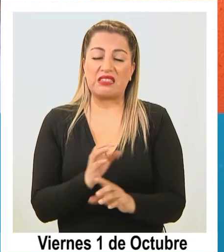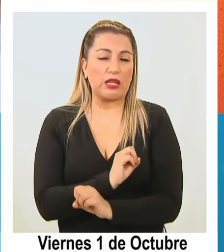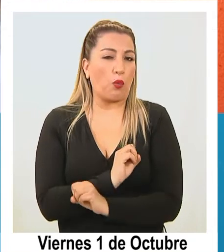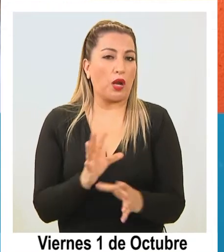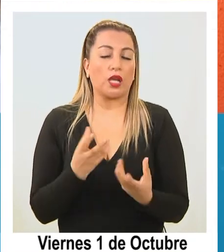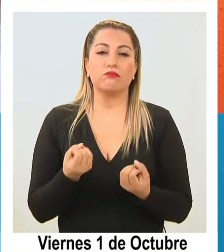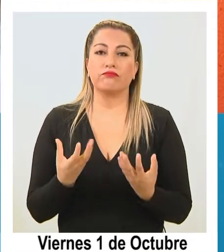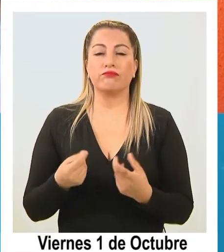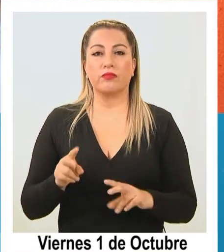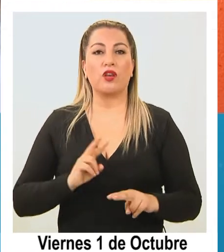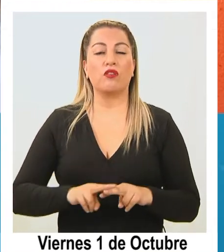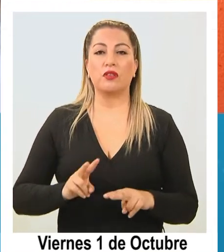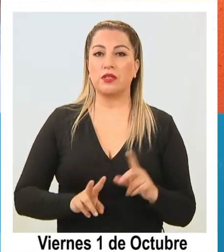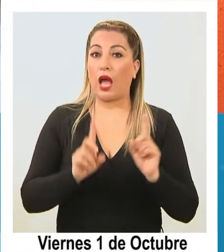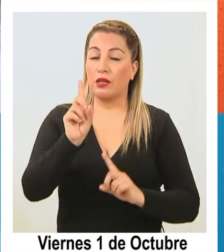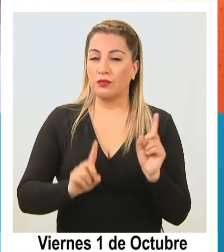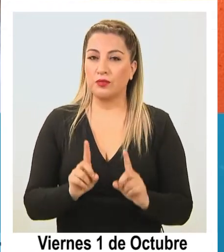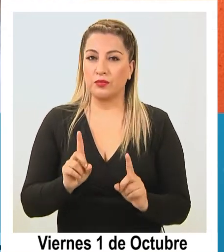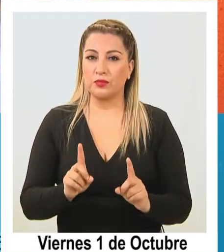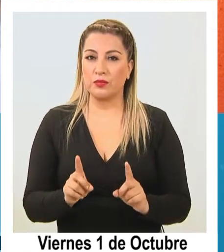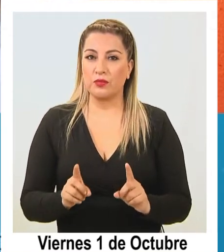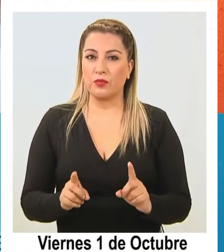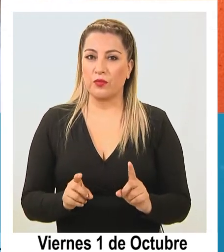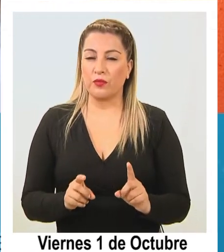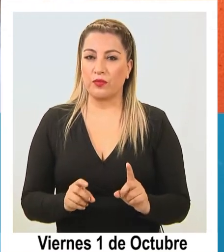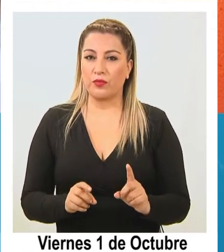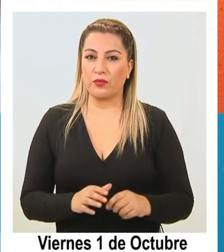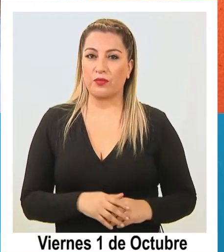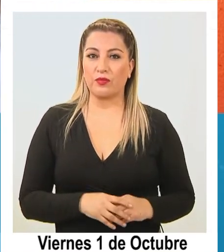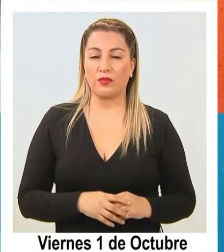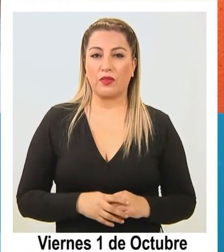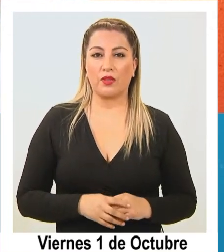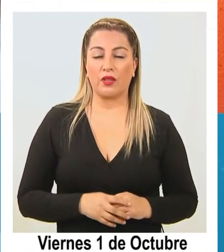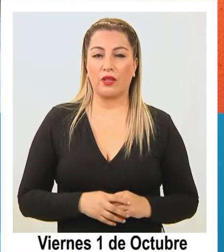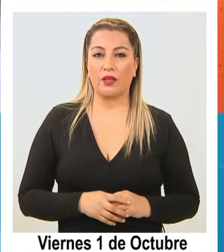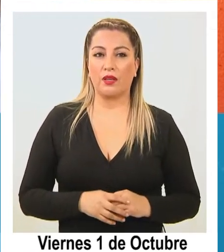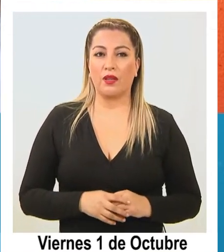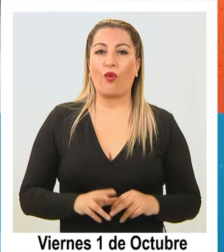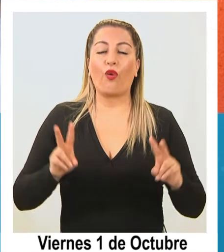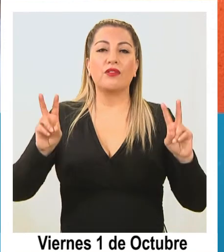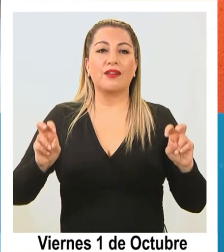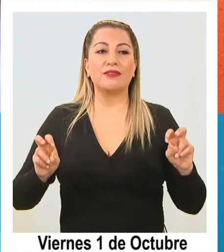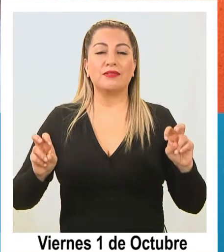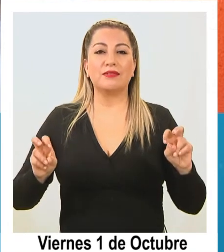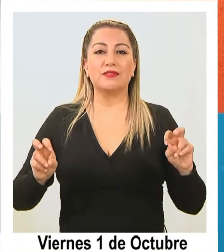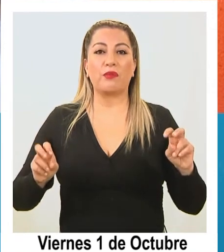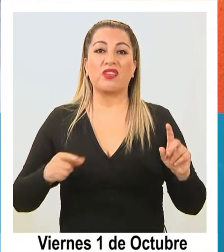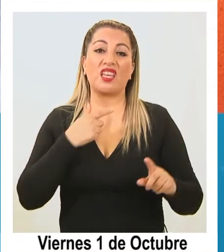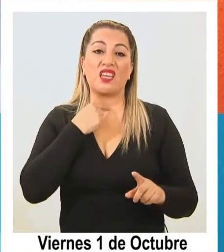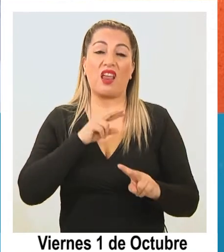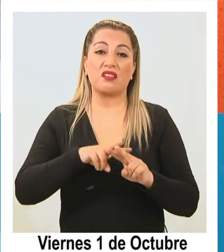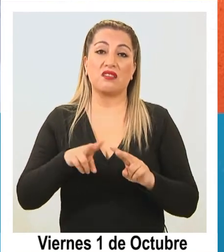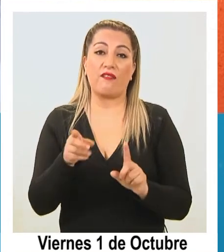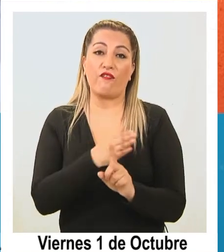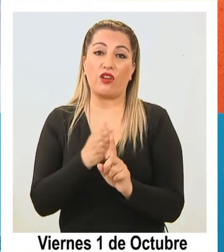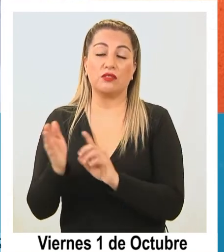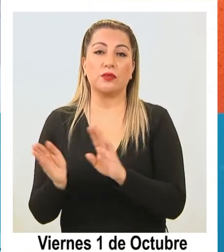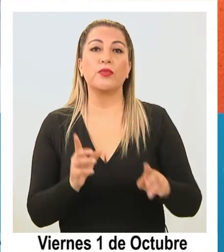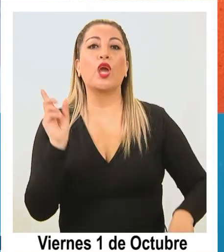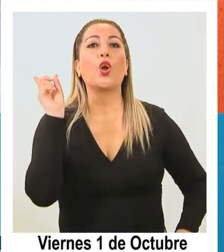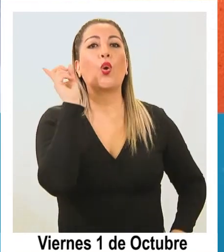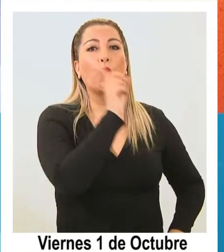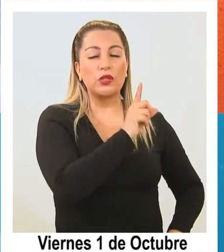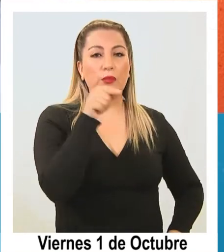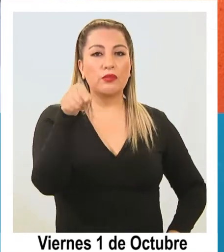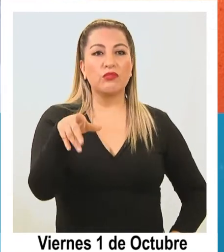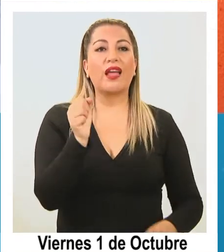intenten hacer de su visión respecto a la migración violencia. Y finalmente, delegado, ¿cuáles son